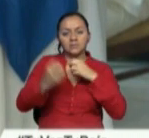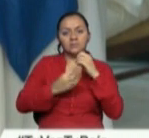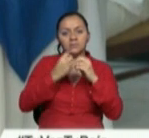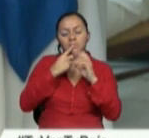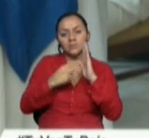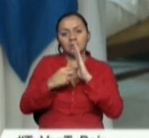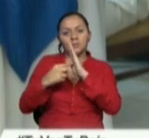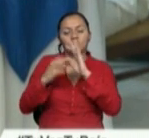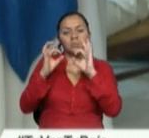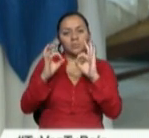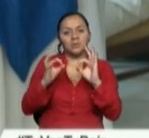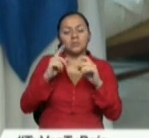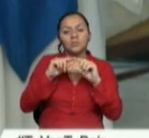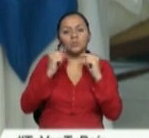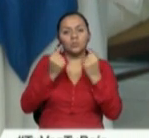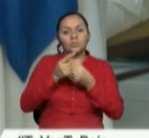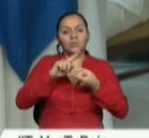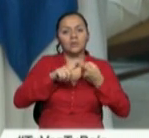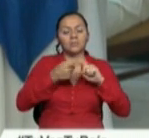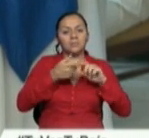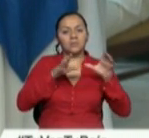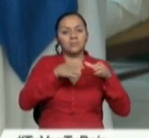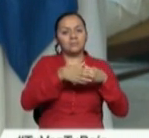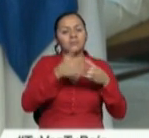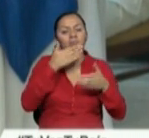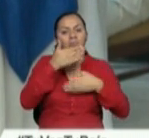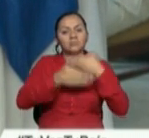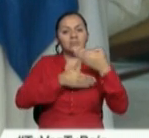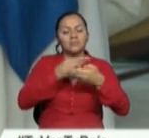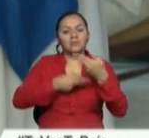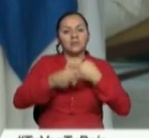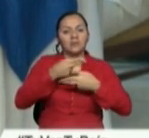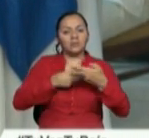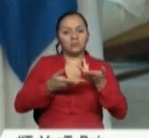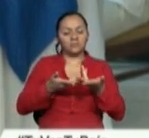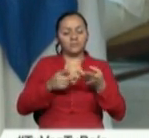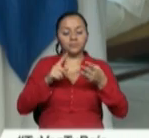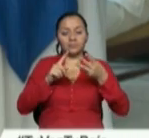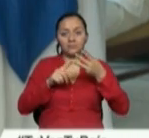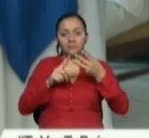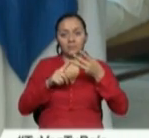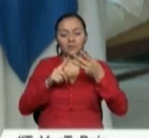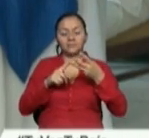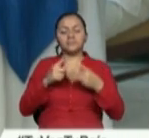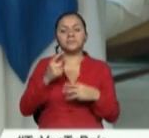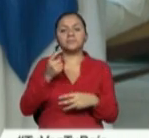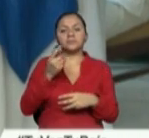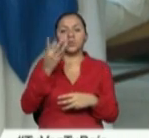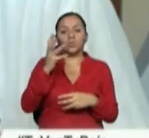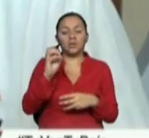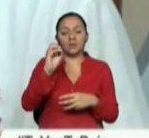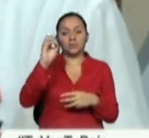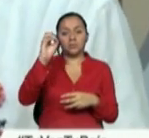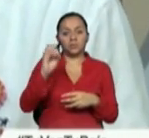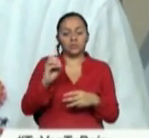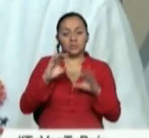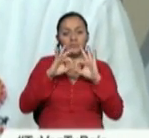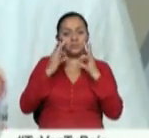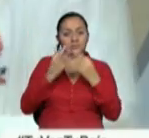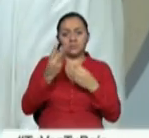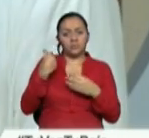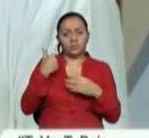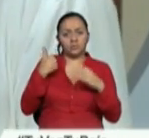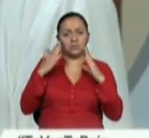ejemplo para la gallada de ellos para los que se le dedican estos negocios tercero casi 40% de familias ecuatorianas no tienen casa